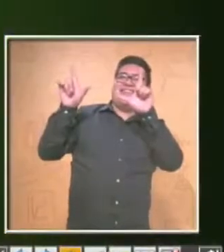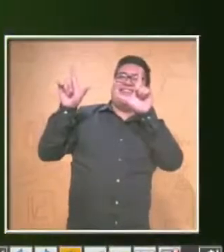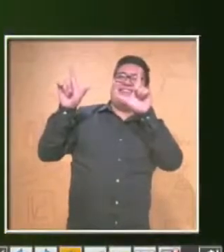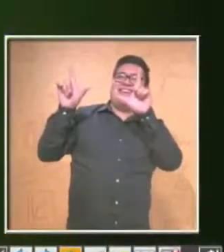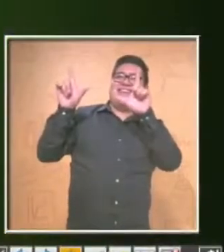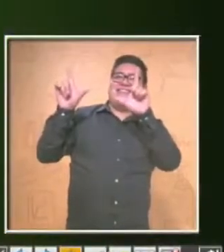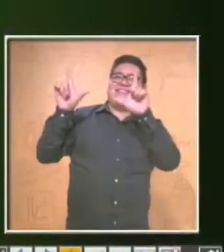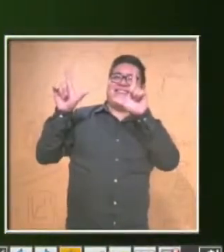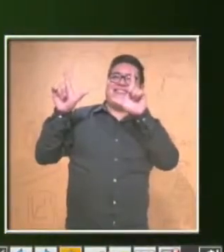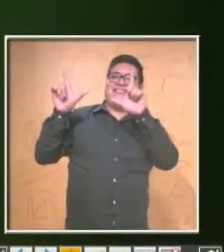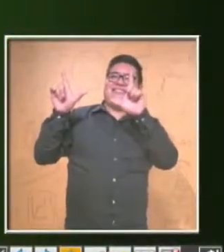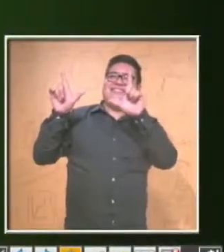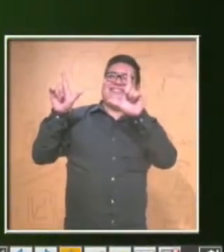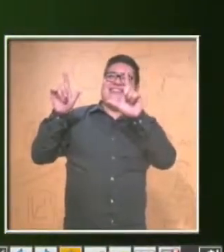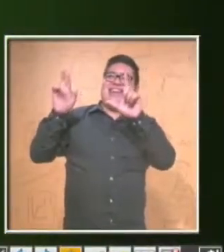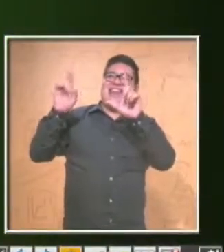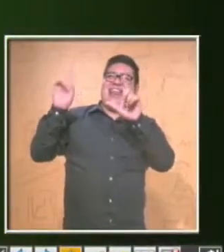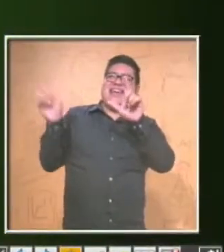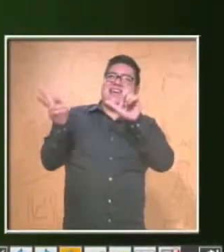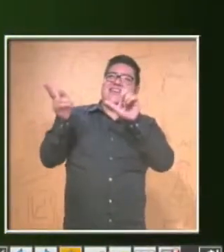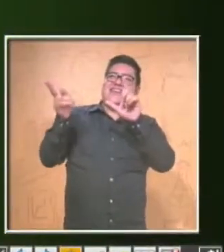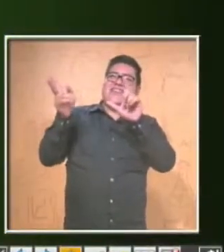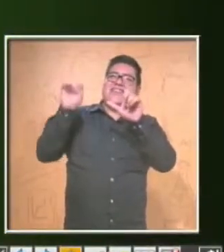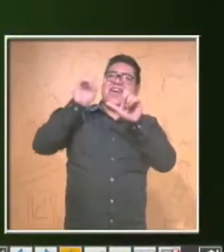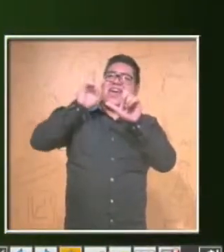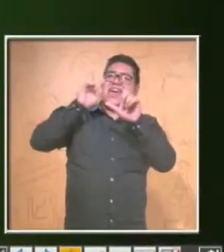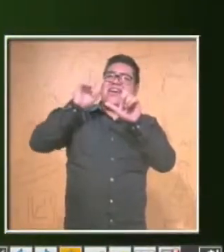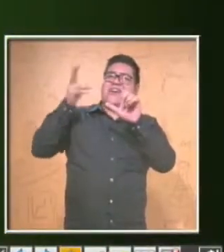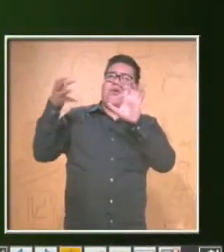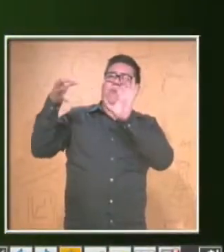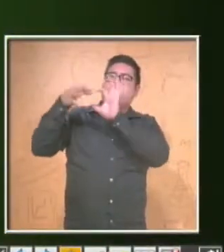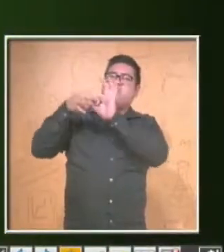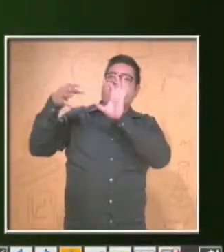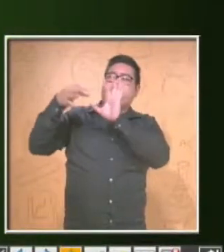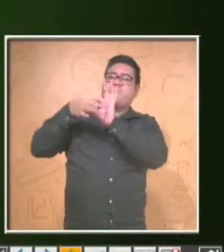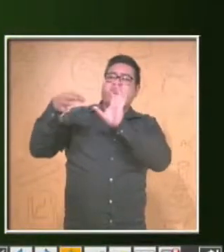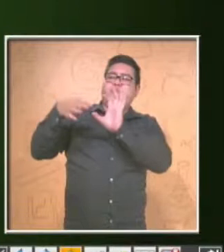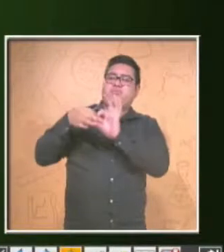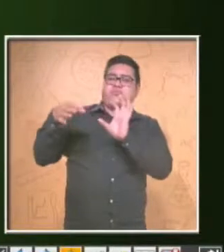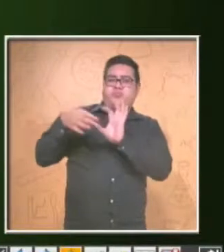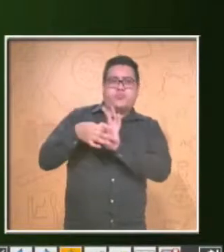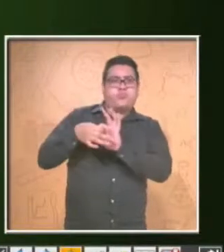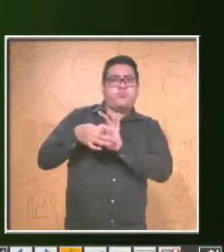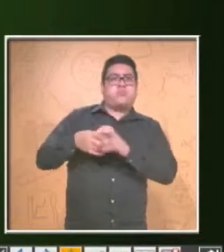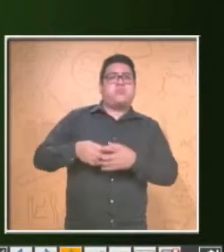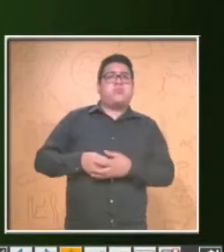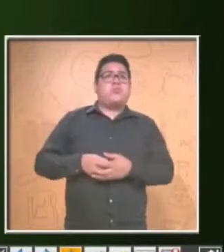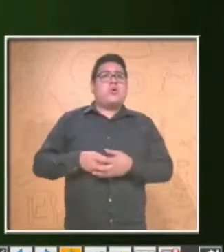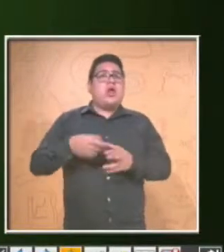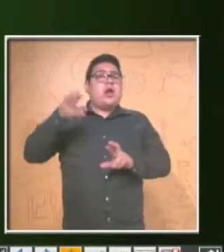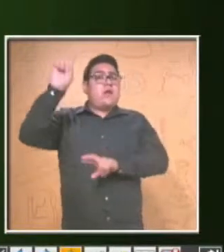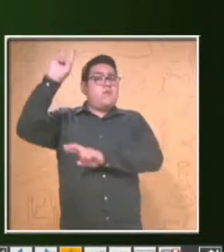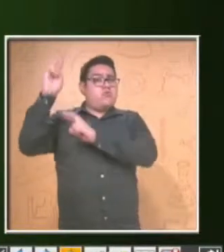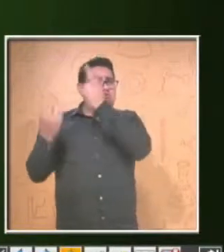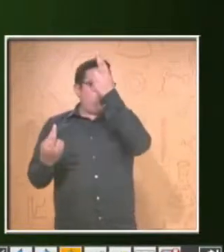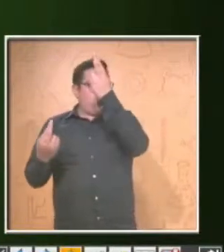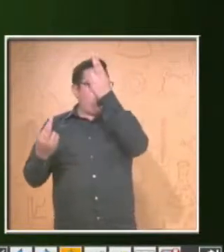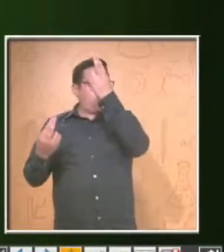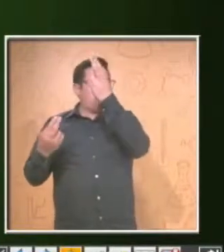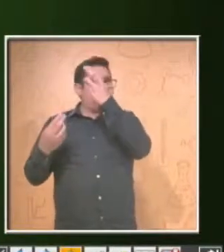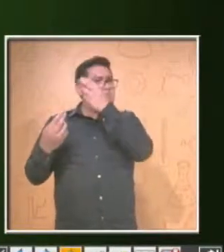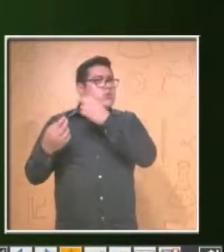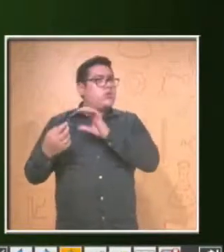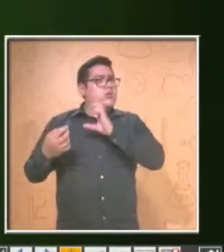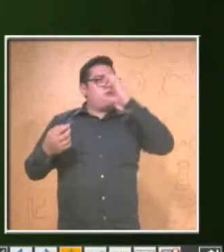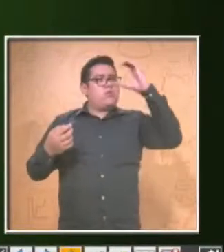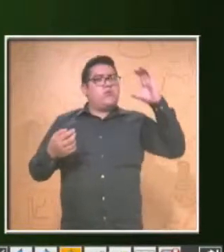esto. El reactivo dice que relaciones las características de los movimientos revolucionarios